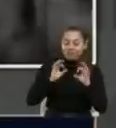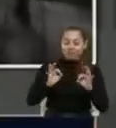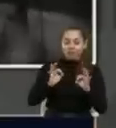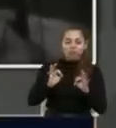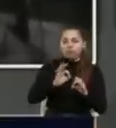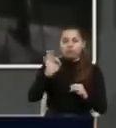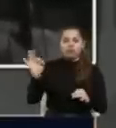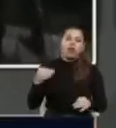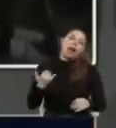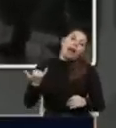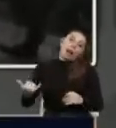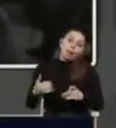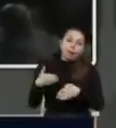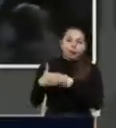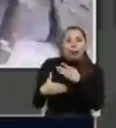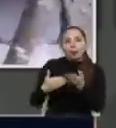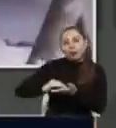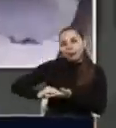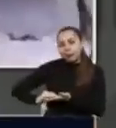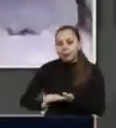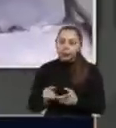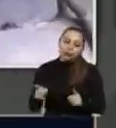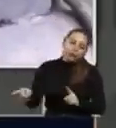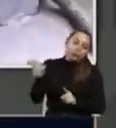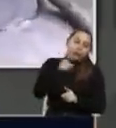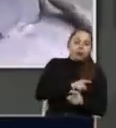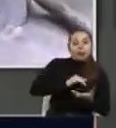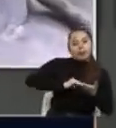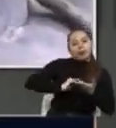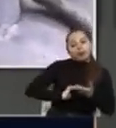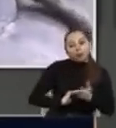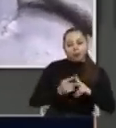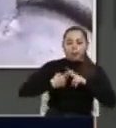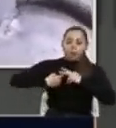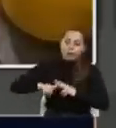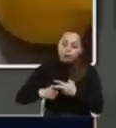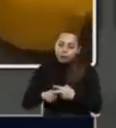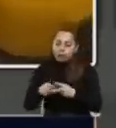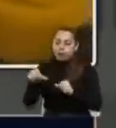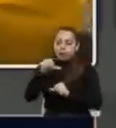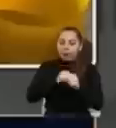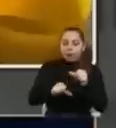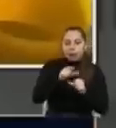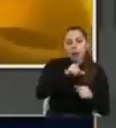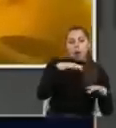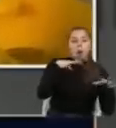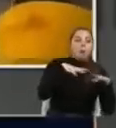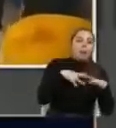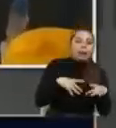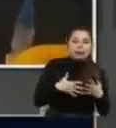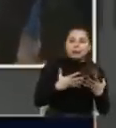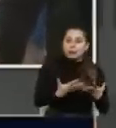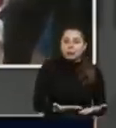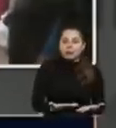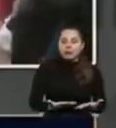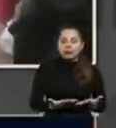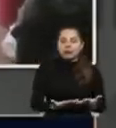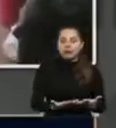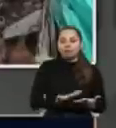procesos de mantenimiento que se van alternando. Entonces hay embarcaciones que no están en